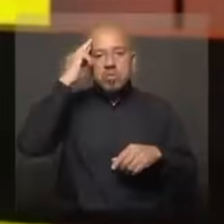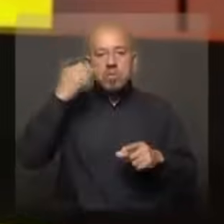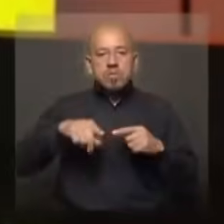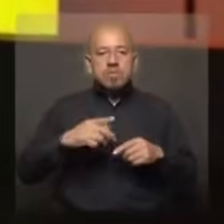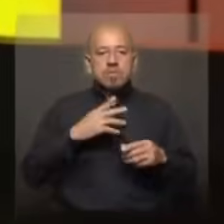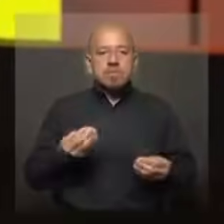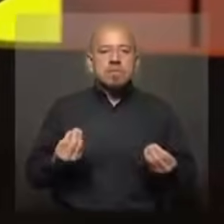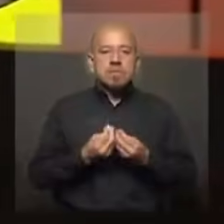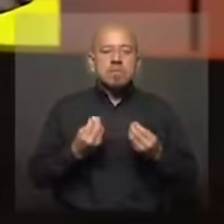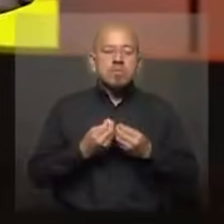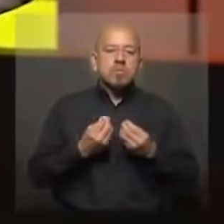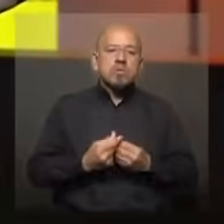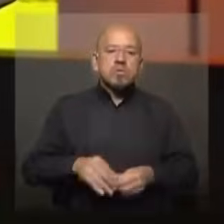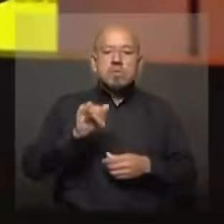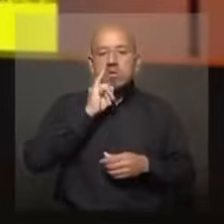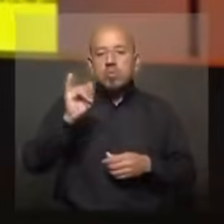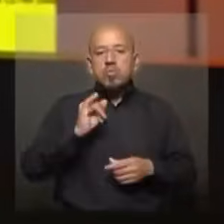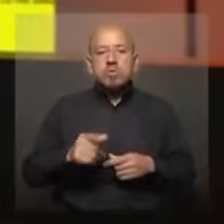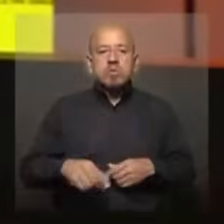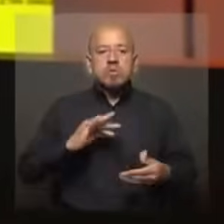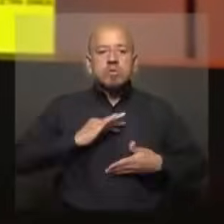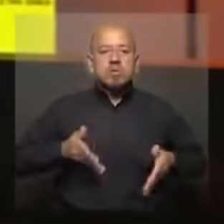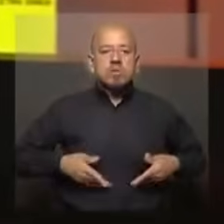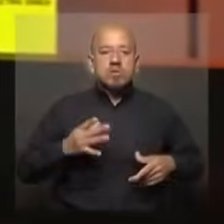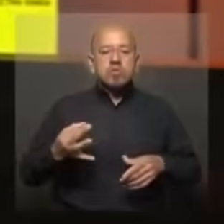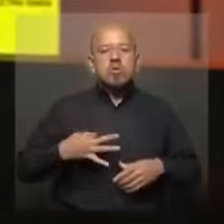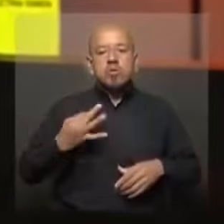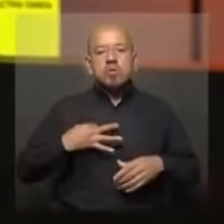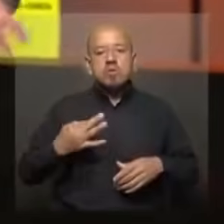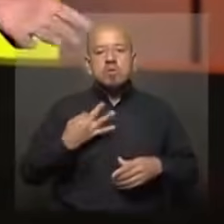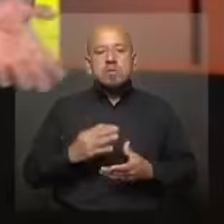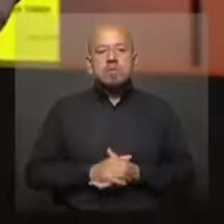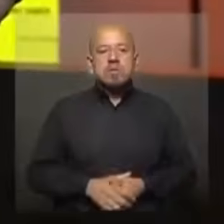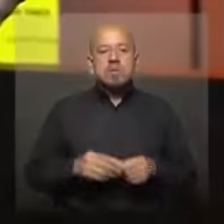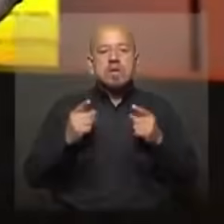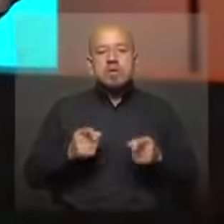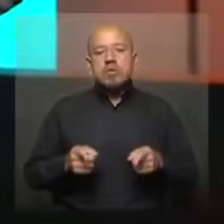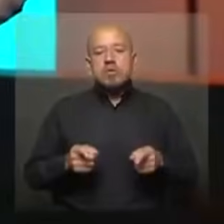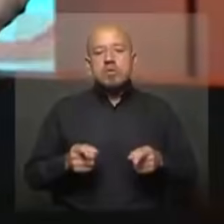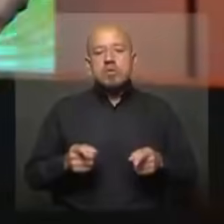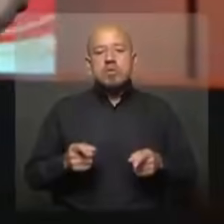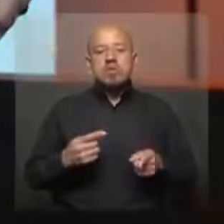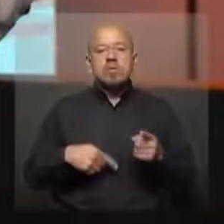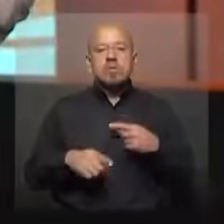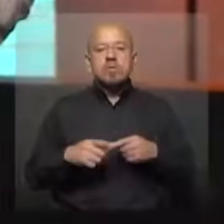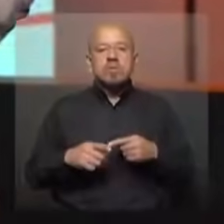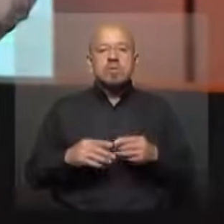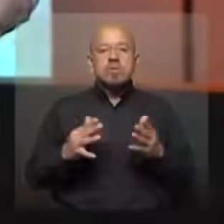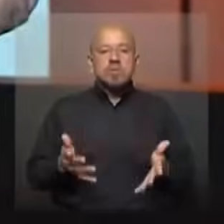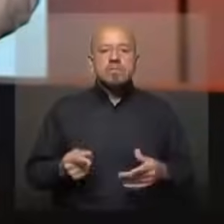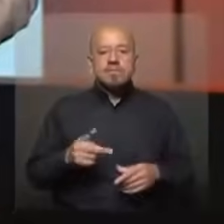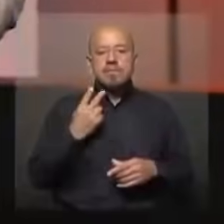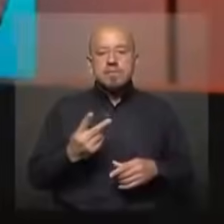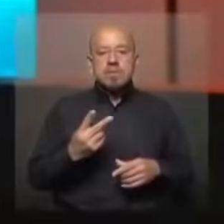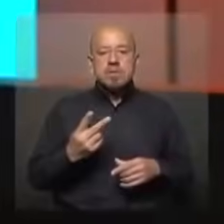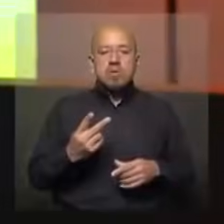cantidad de denuncias por violencia de género continúan año a año en aumento. A eso nos abocaremos en el último bloque. Y los dos primeros